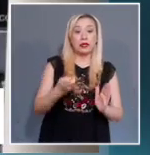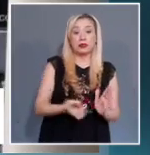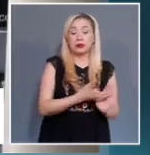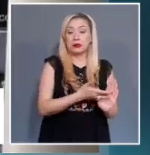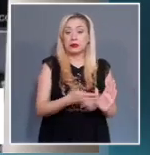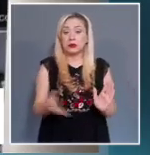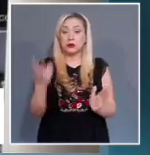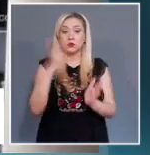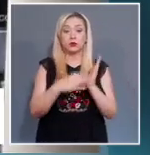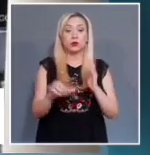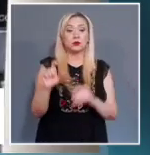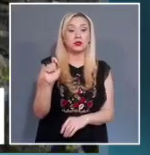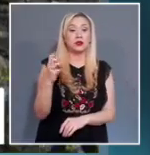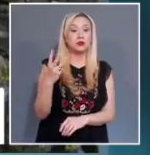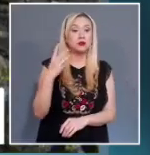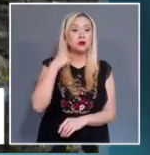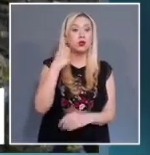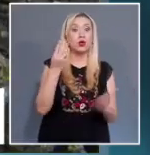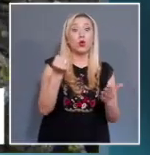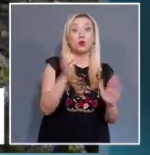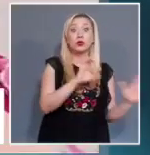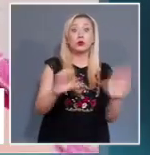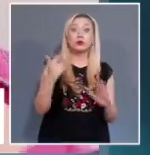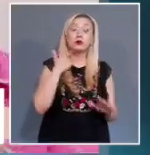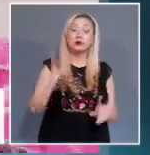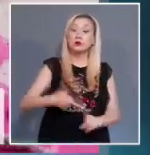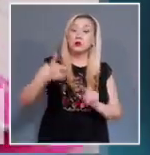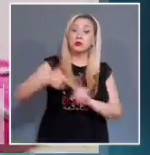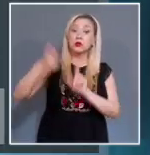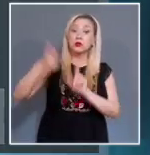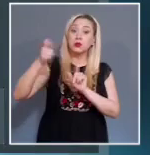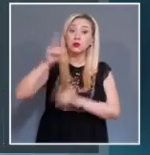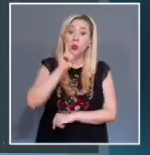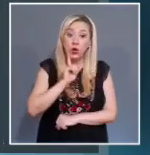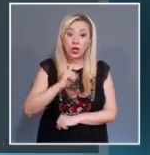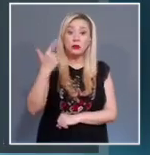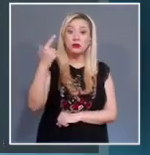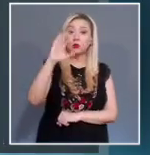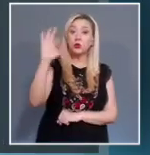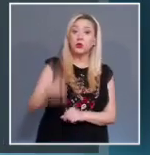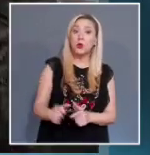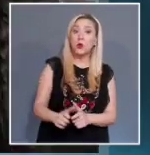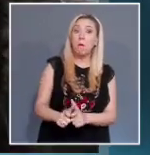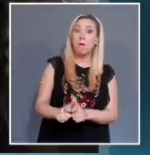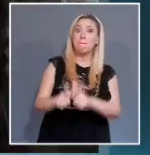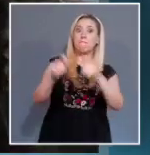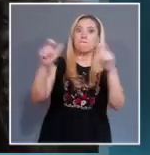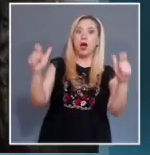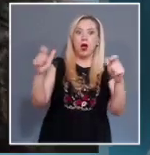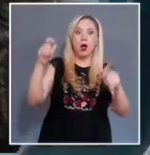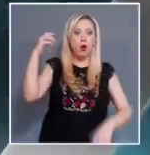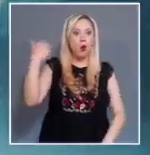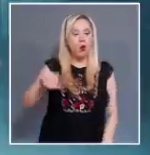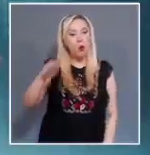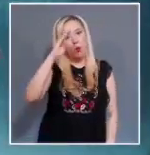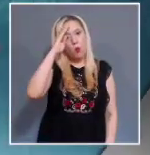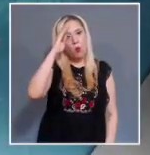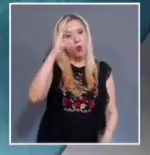900 asesinatos de mujeres, cifra 7% mayor a la reportada en el mismo periodo de